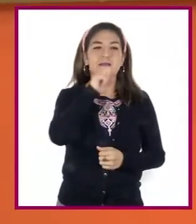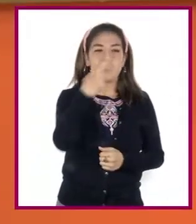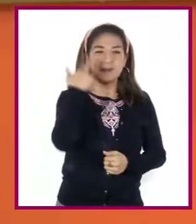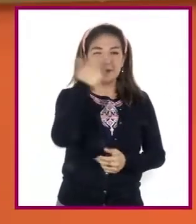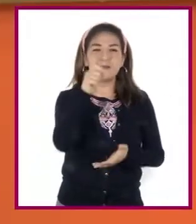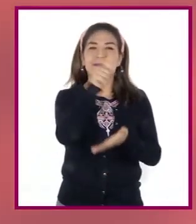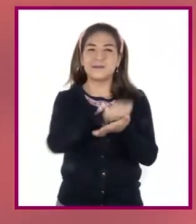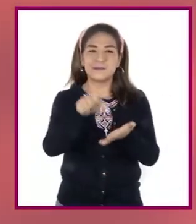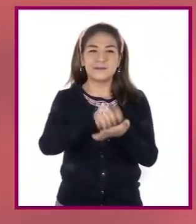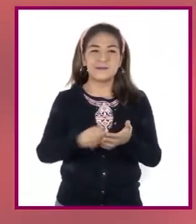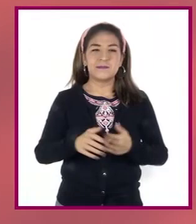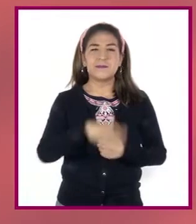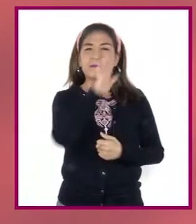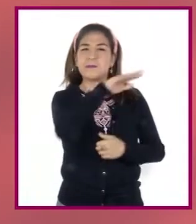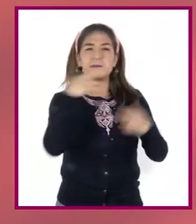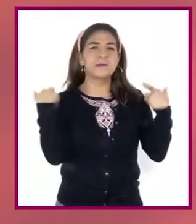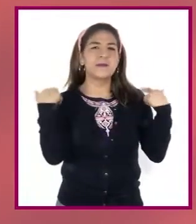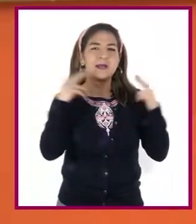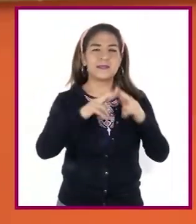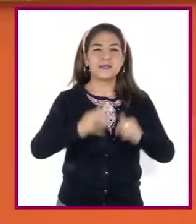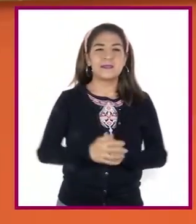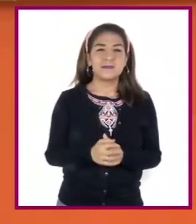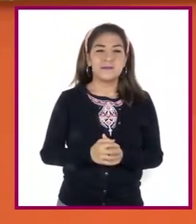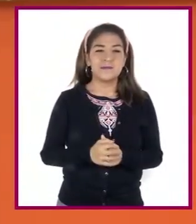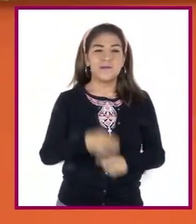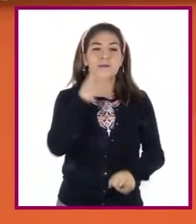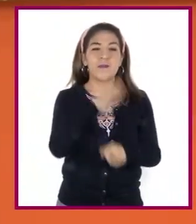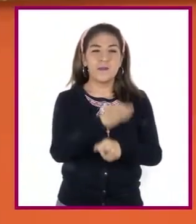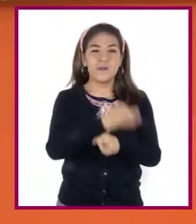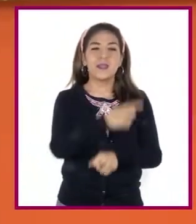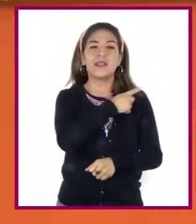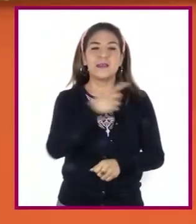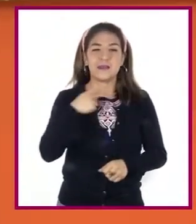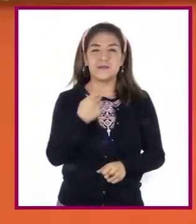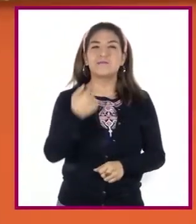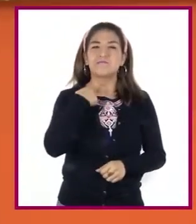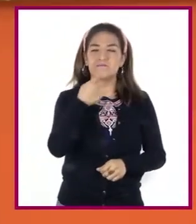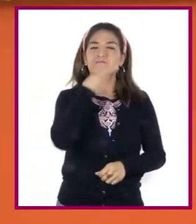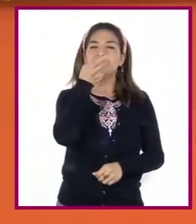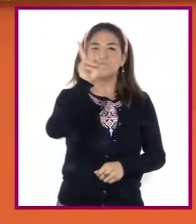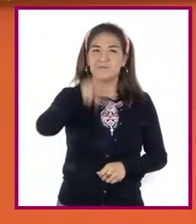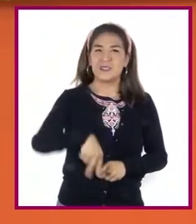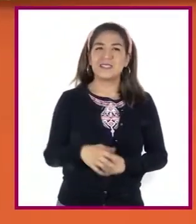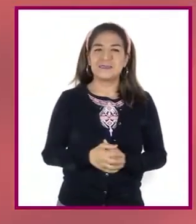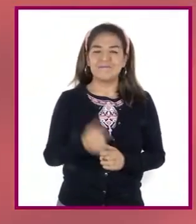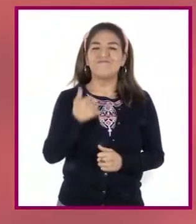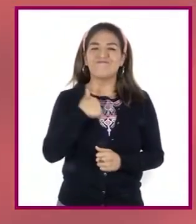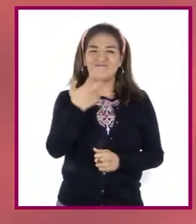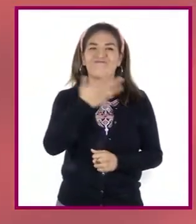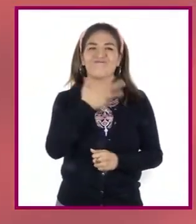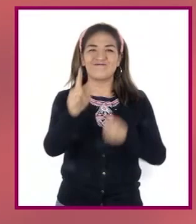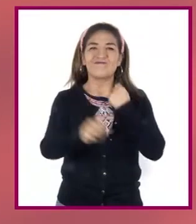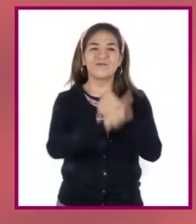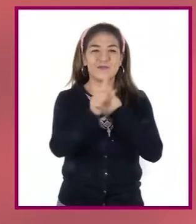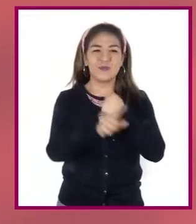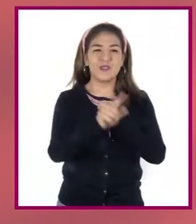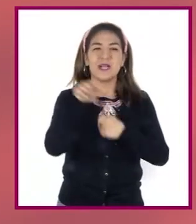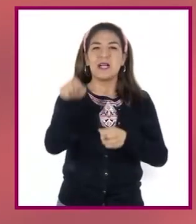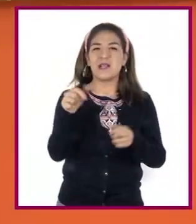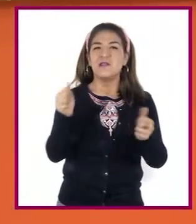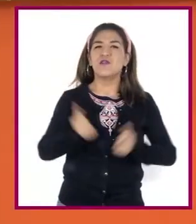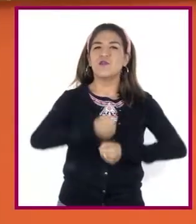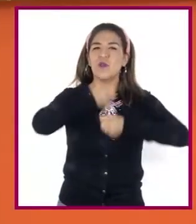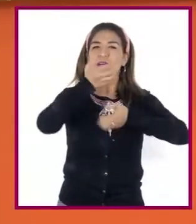sus apuntes. Profesora, tengo que confesarle que yo tengo un problema con la